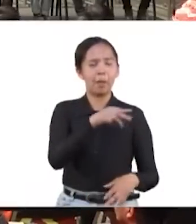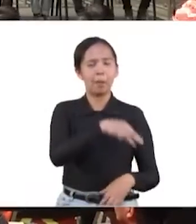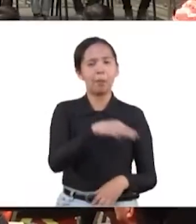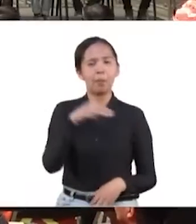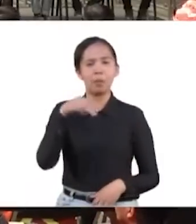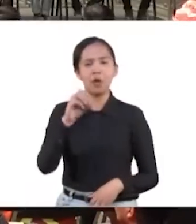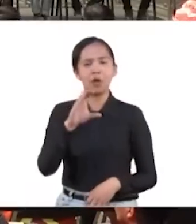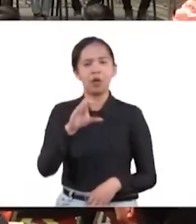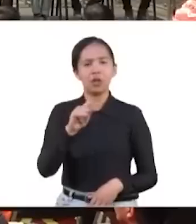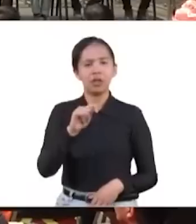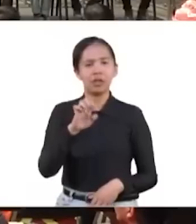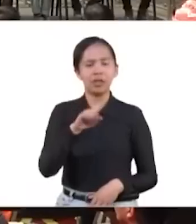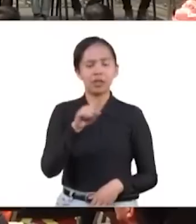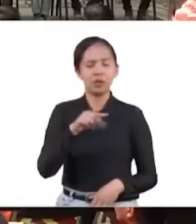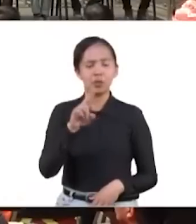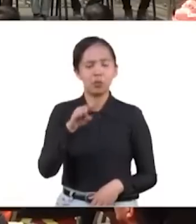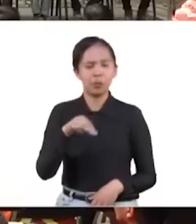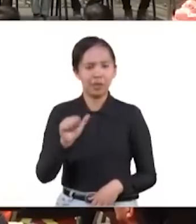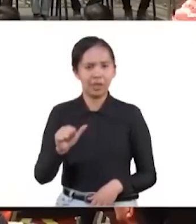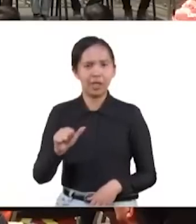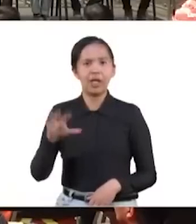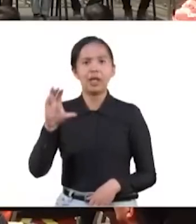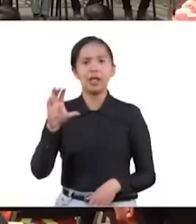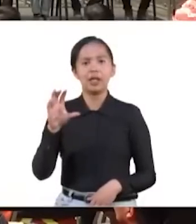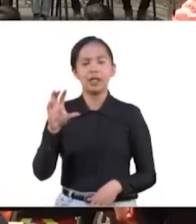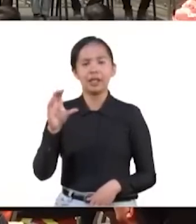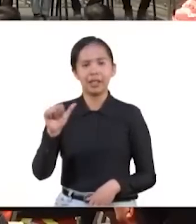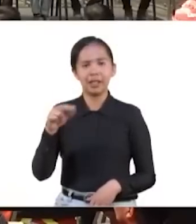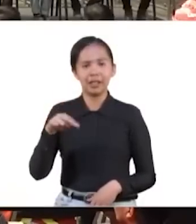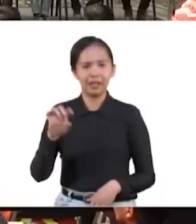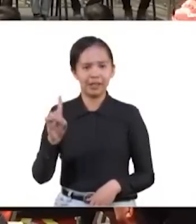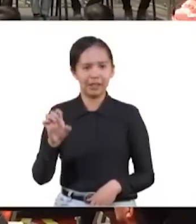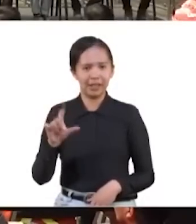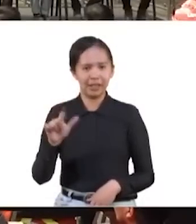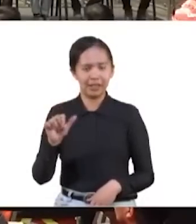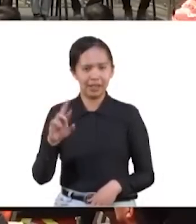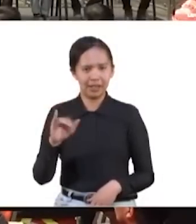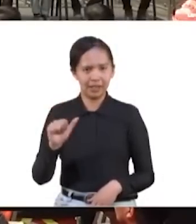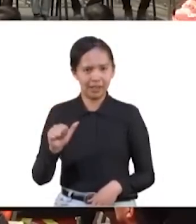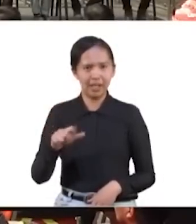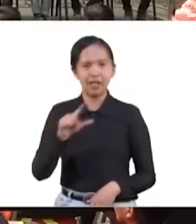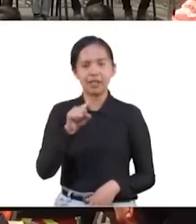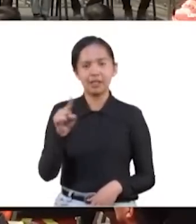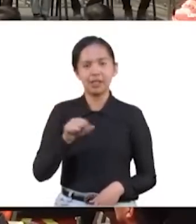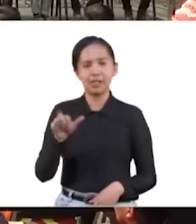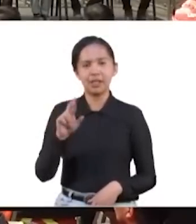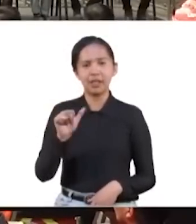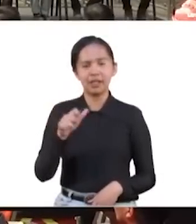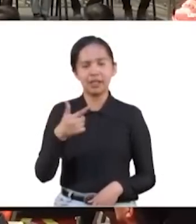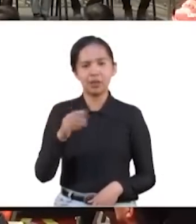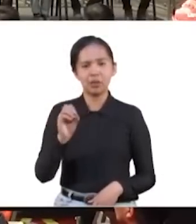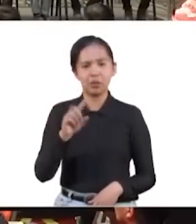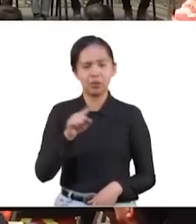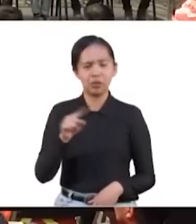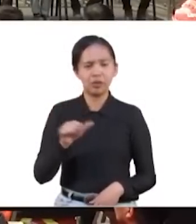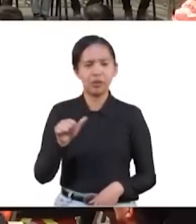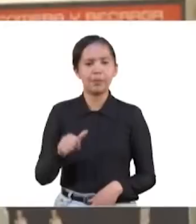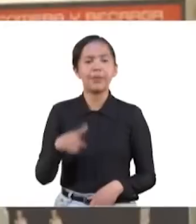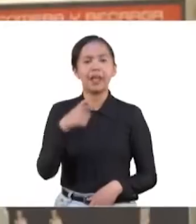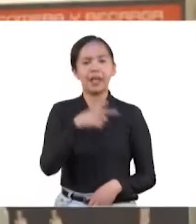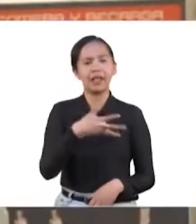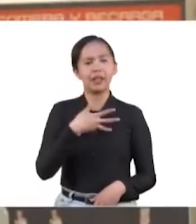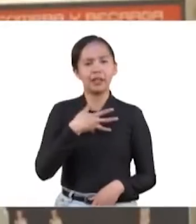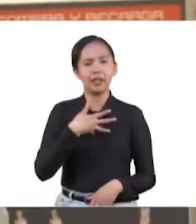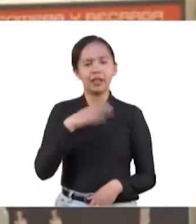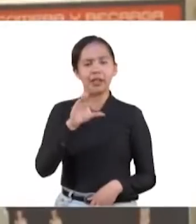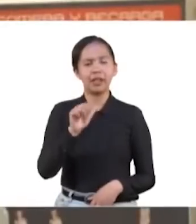Moctezuma, Candelaria y Zaragoza. Asimismo, se hizo la reparación y reforzamiento de 10 cárcamos existentes en